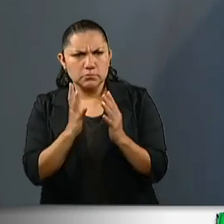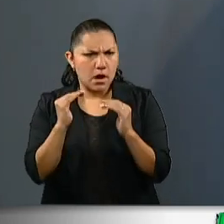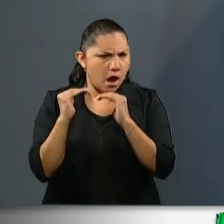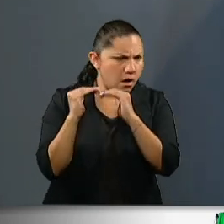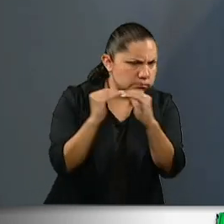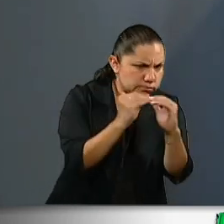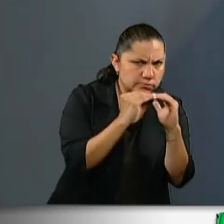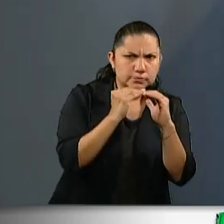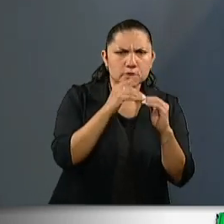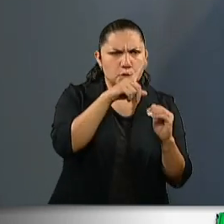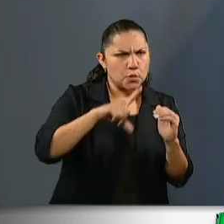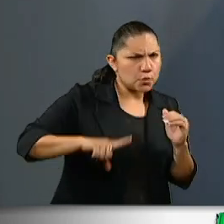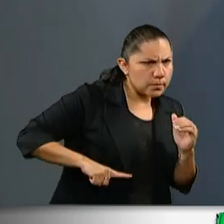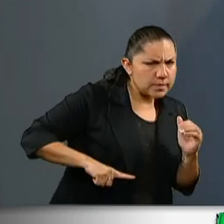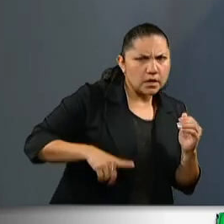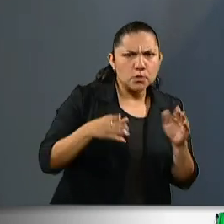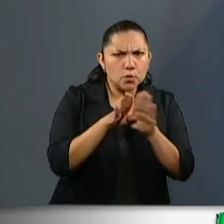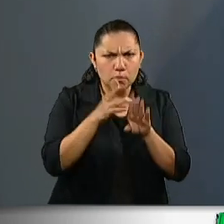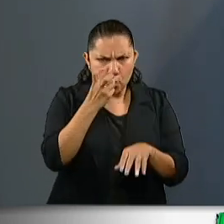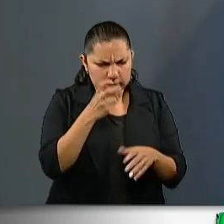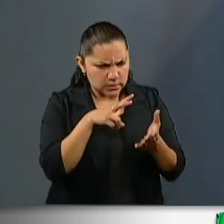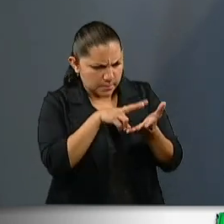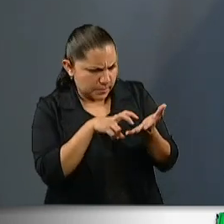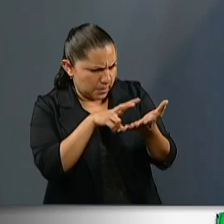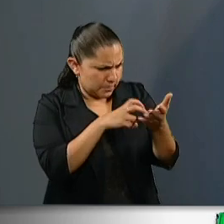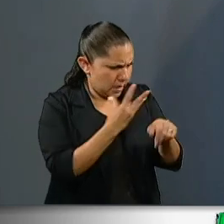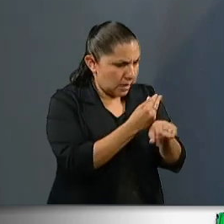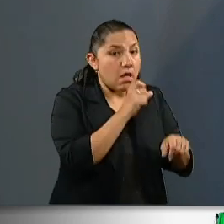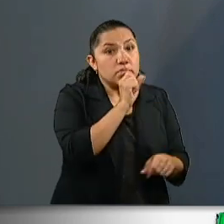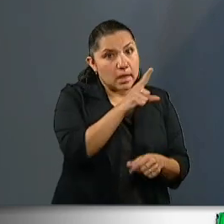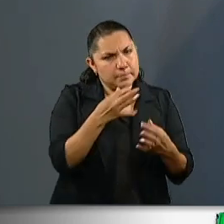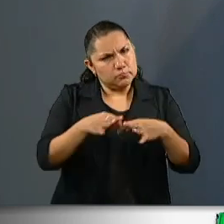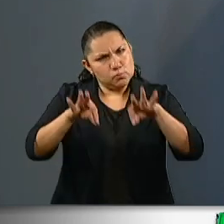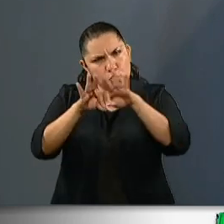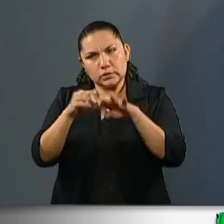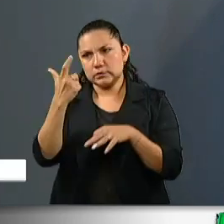los principios fundamentales de la austeridad, de la eficiencia y de la eficacia